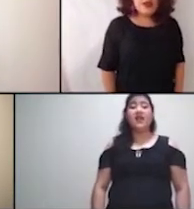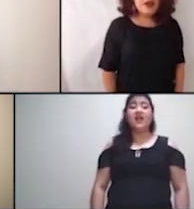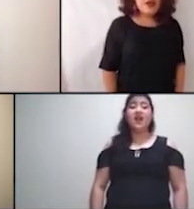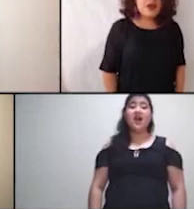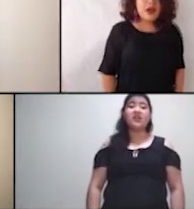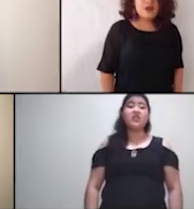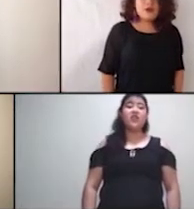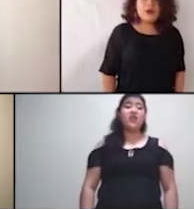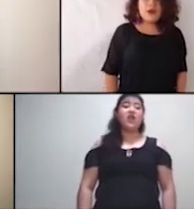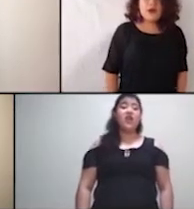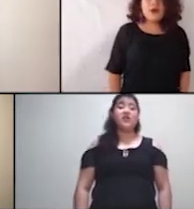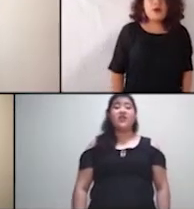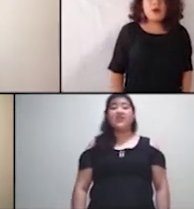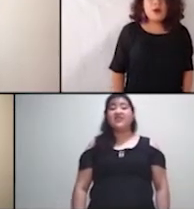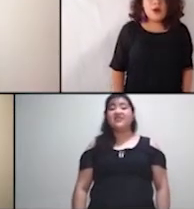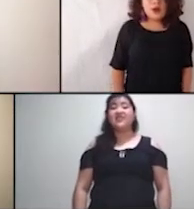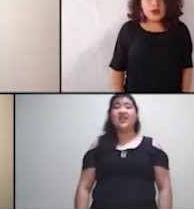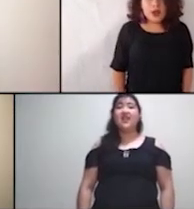2